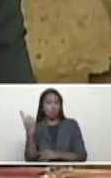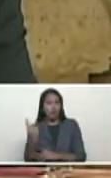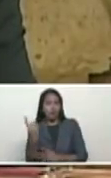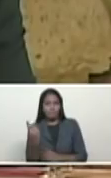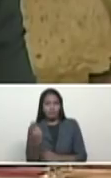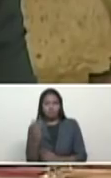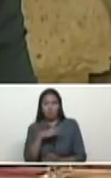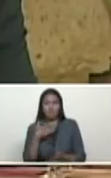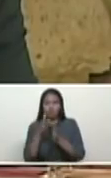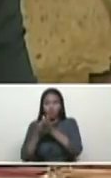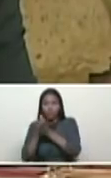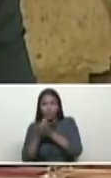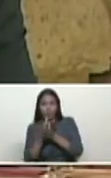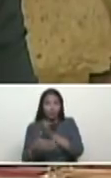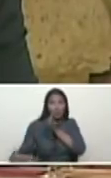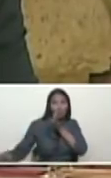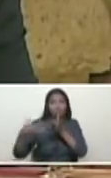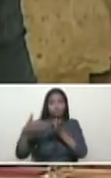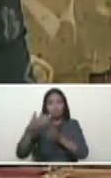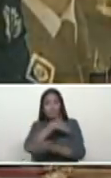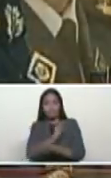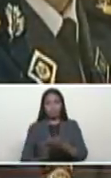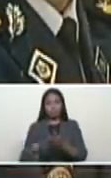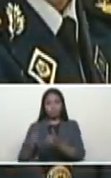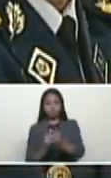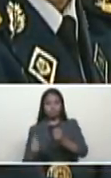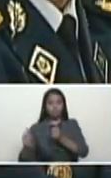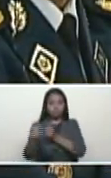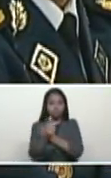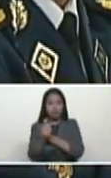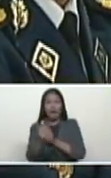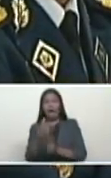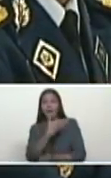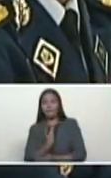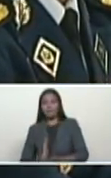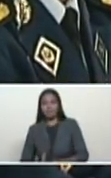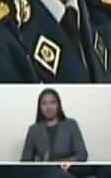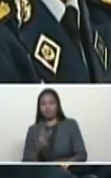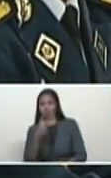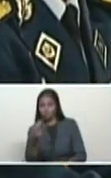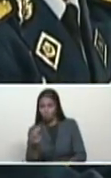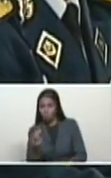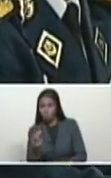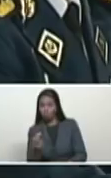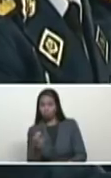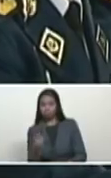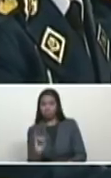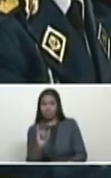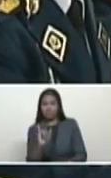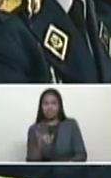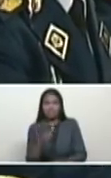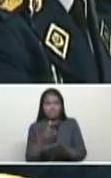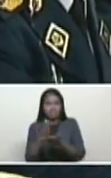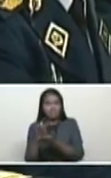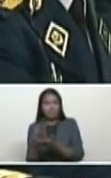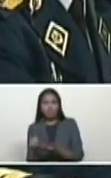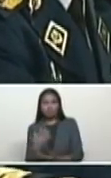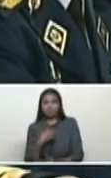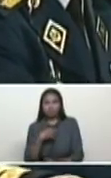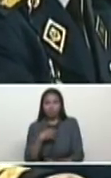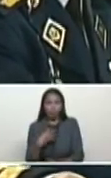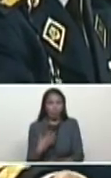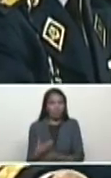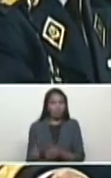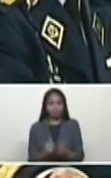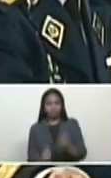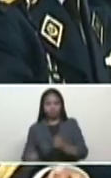intento por derrocar al presidente legítimo intento fallido intento que